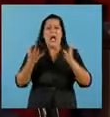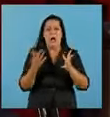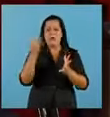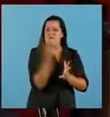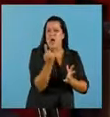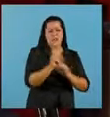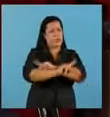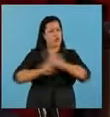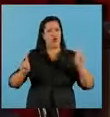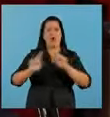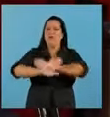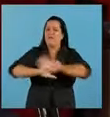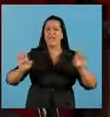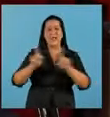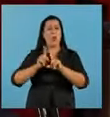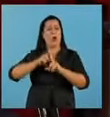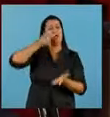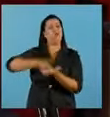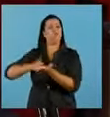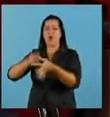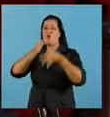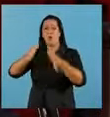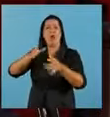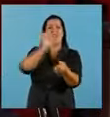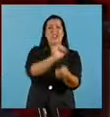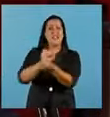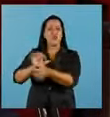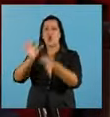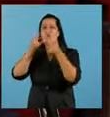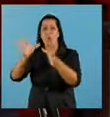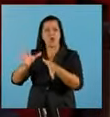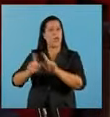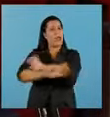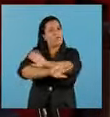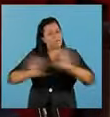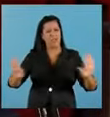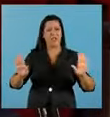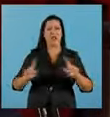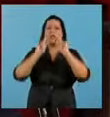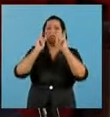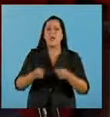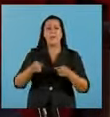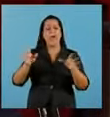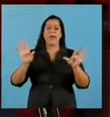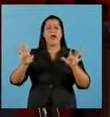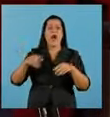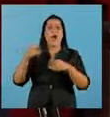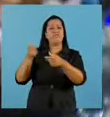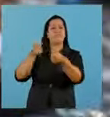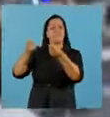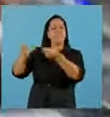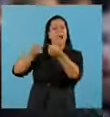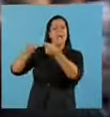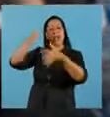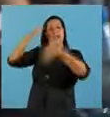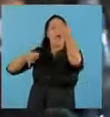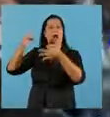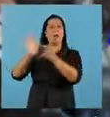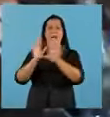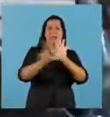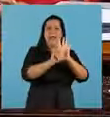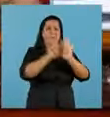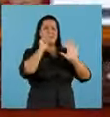que acabe con la arbitrariedad en materia de detenciones y que impida para siempre que la discrecionalidad judicial reemplace a las normas